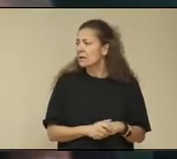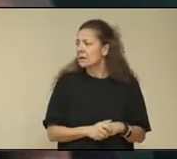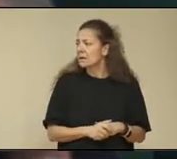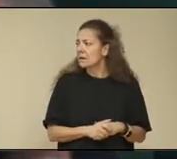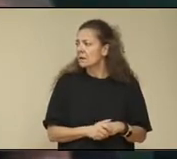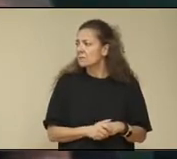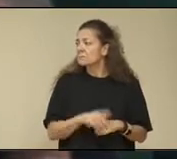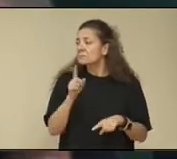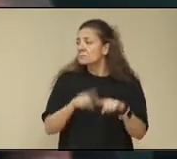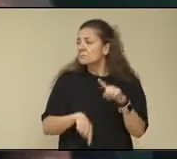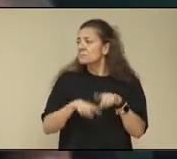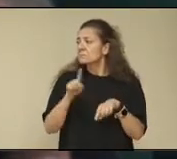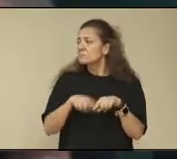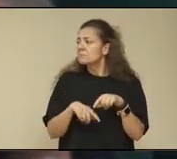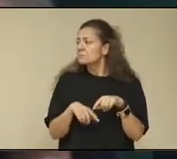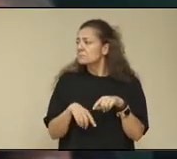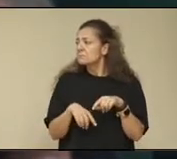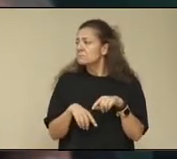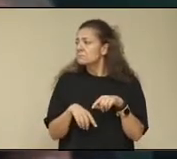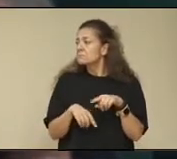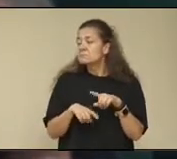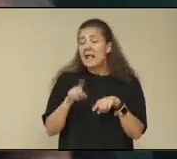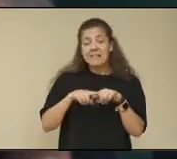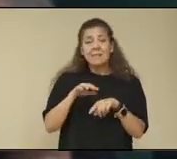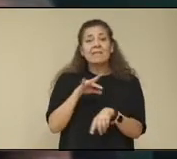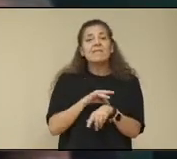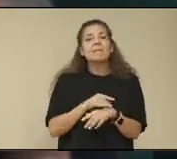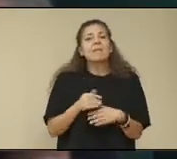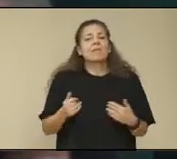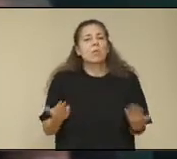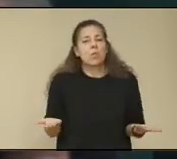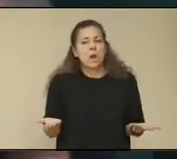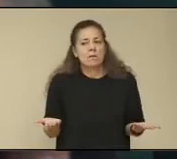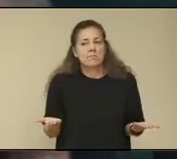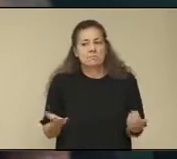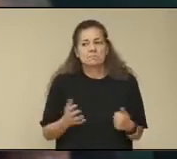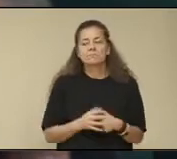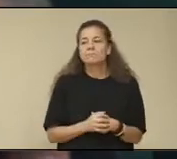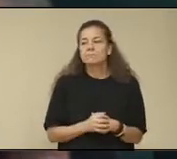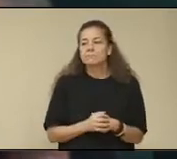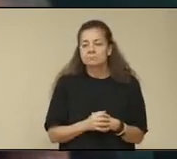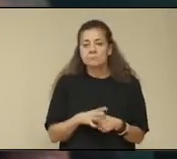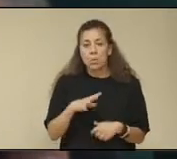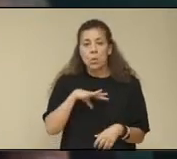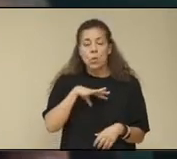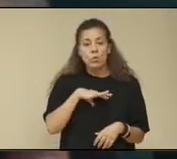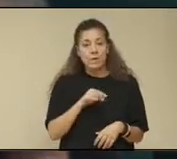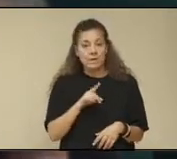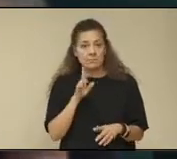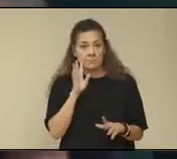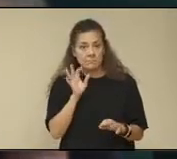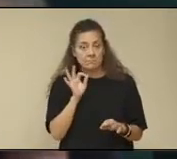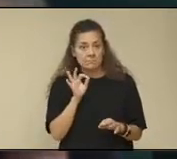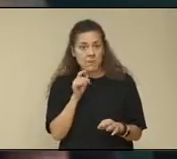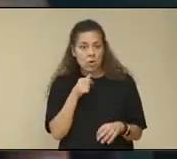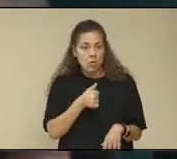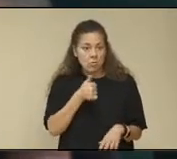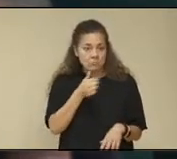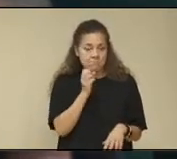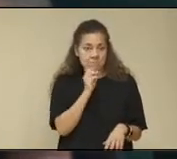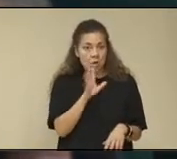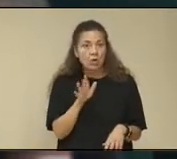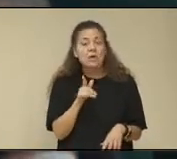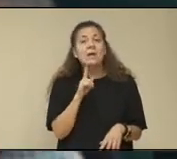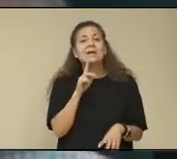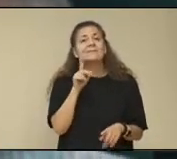Depende de cuál sea la enfermedad. Sí. Depende de cuál sea la enfermedad, pues puede ser, desde luego, la ruta más indicada. En el caso